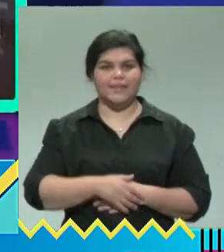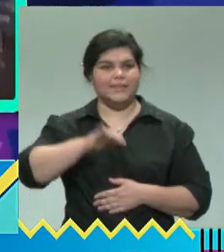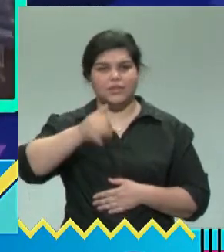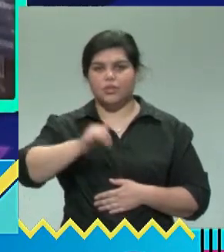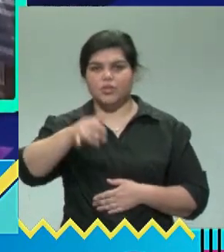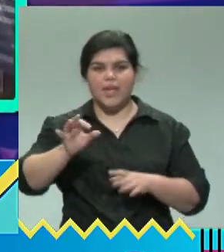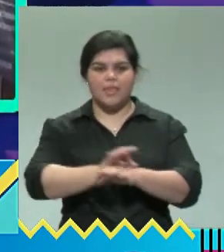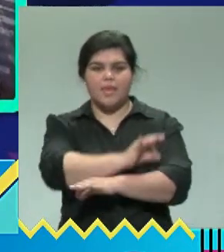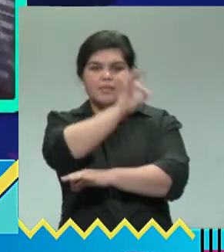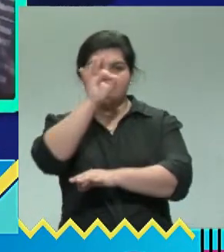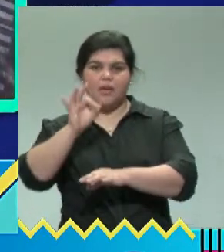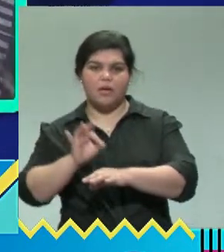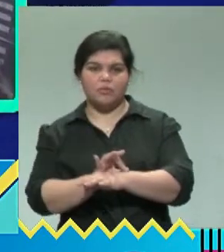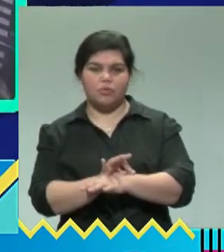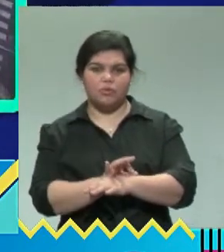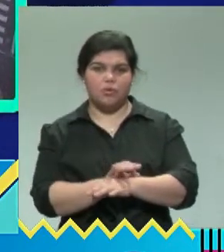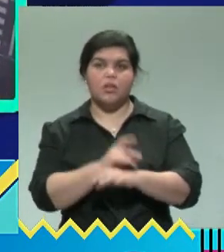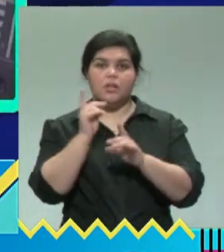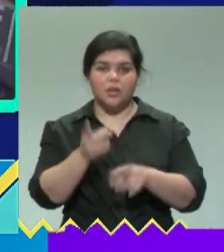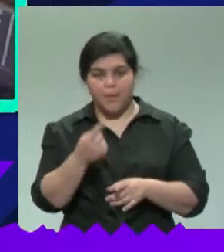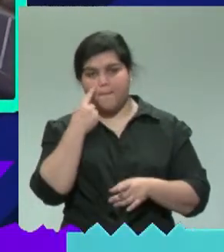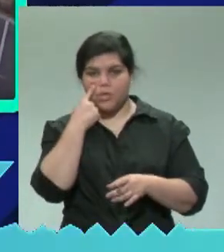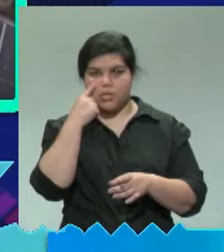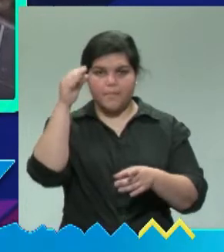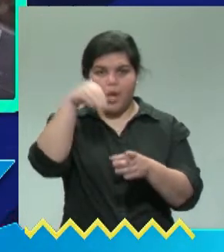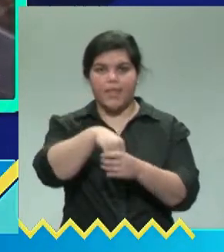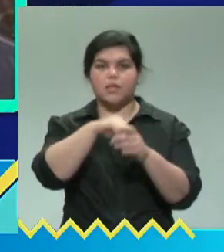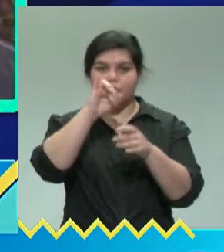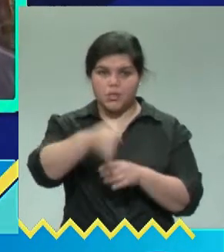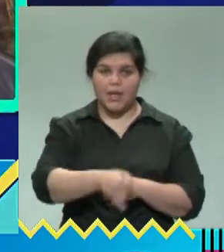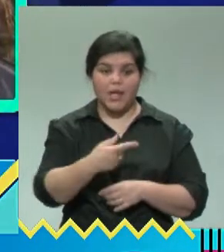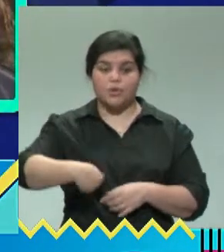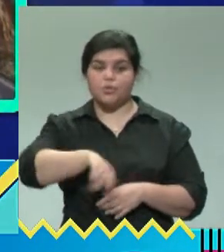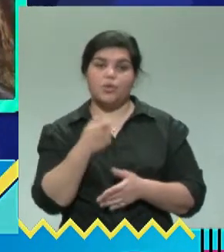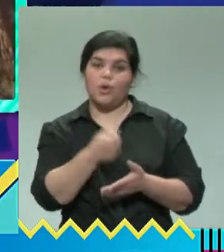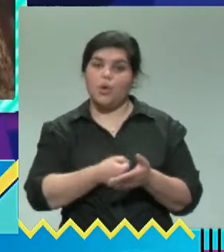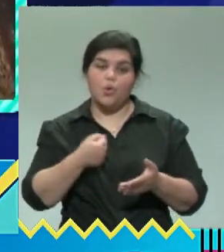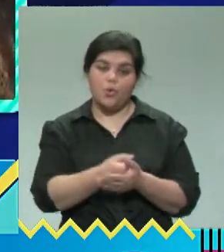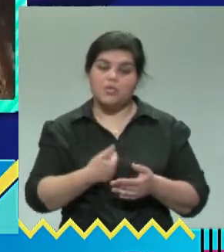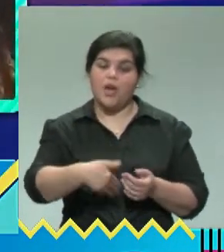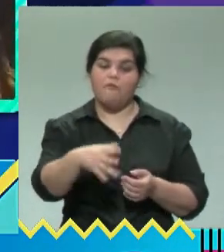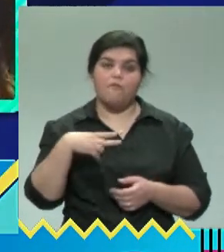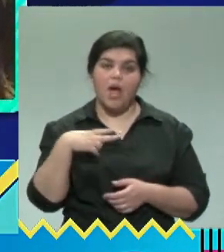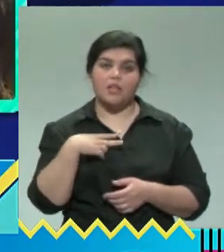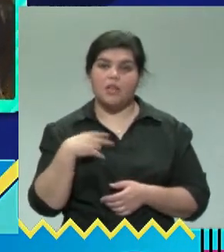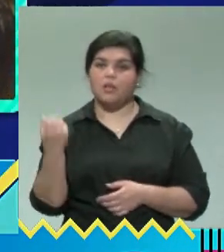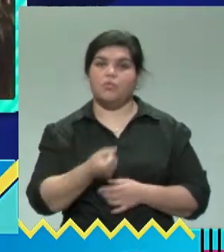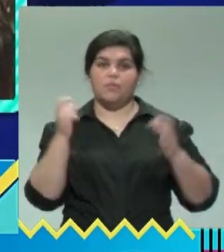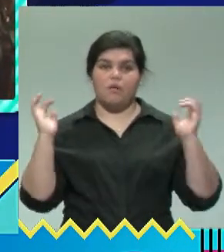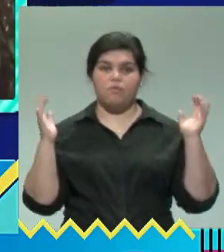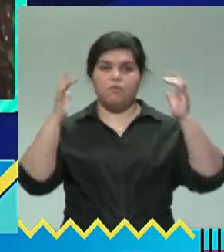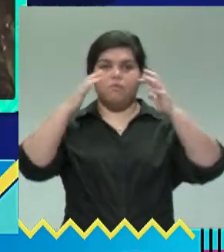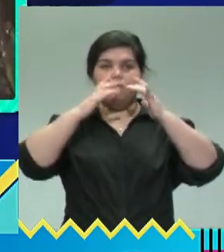diseño, ¿no? Normalmente los municipios tienen fuerte participación y creo que ese es el desafío que nos queda, ¿no? Que la canopia continua no sea solamente